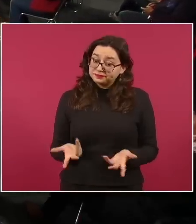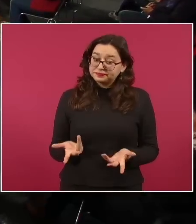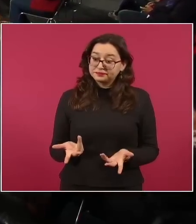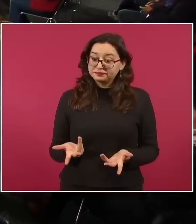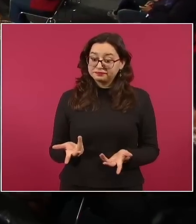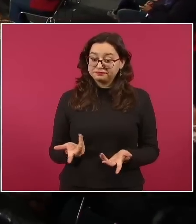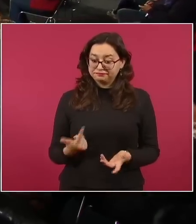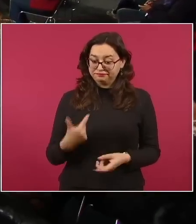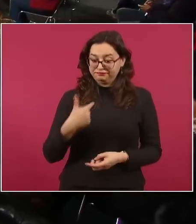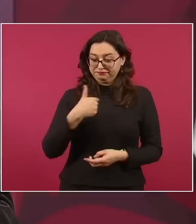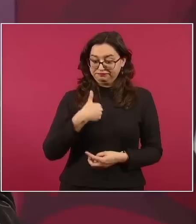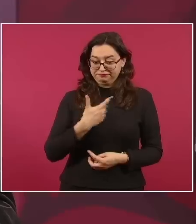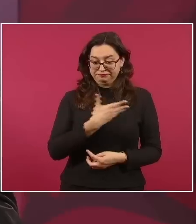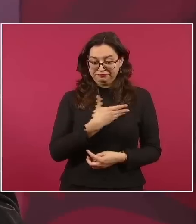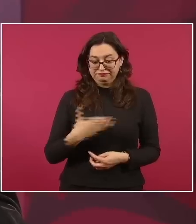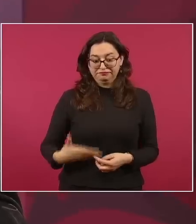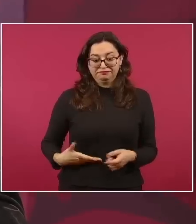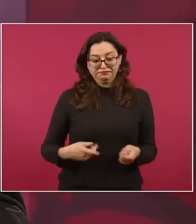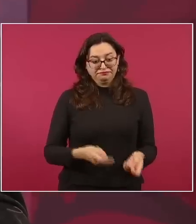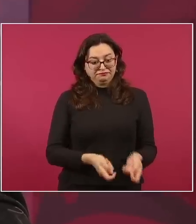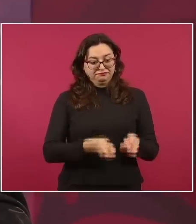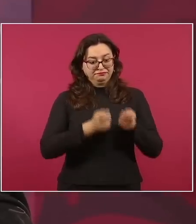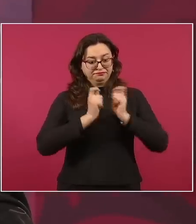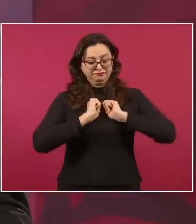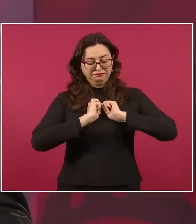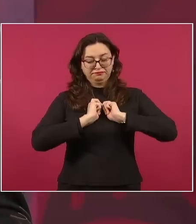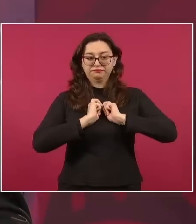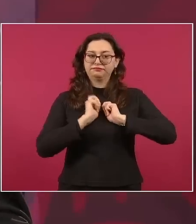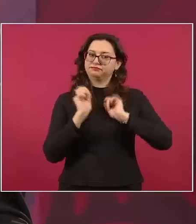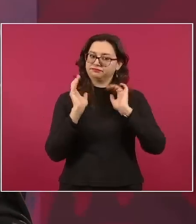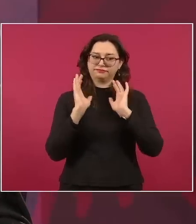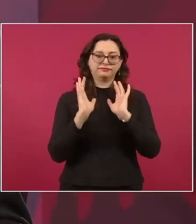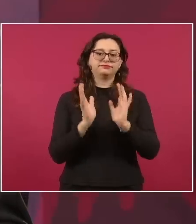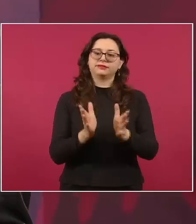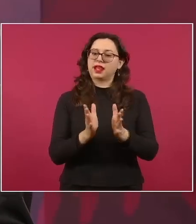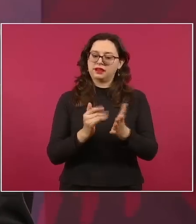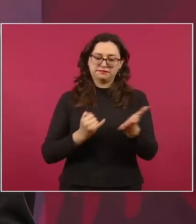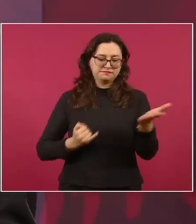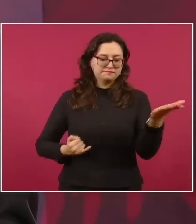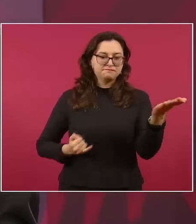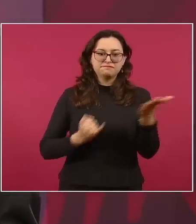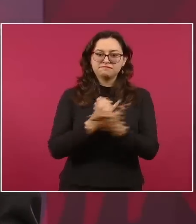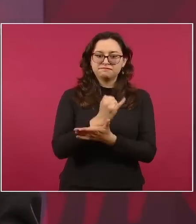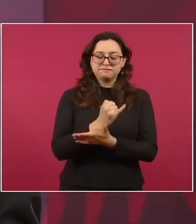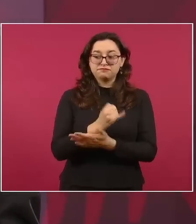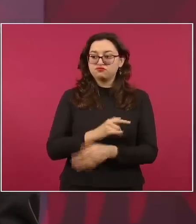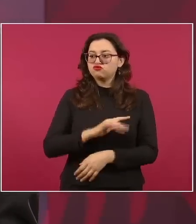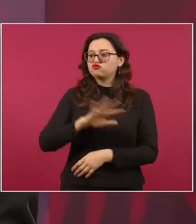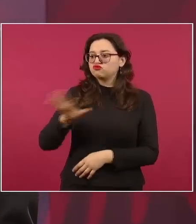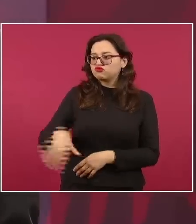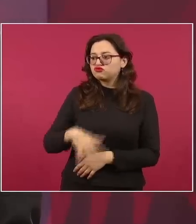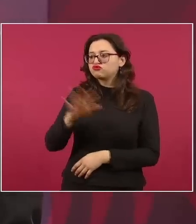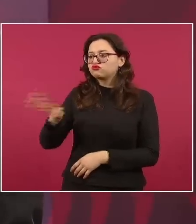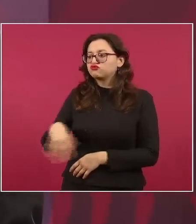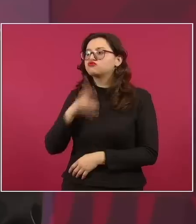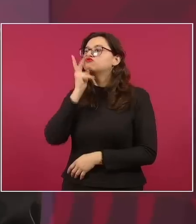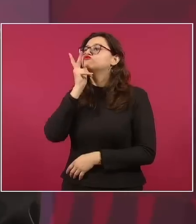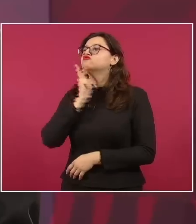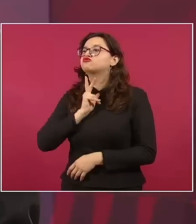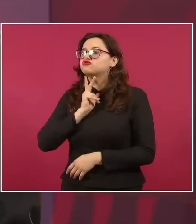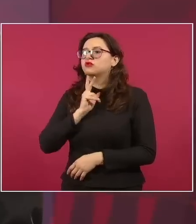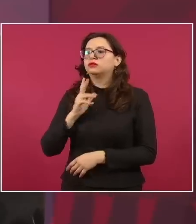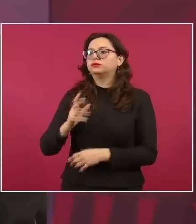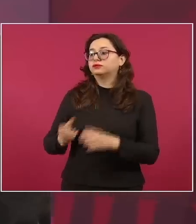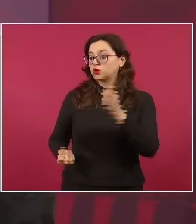desde el primer año de explorar, se encontraron nuevos yacimientos, cambió